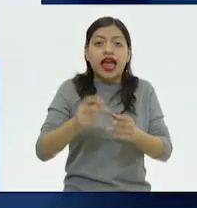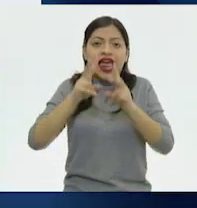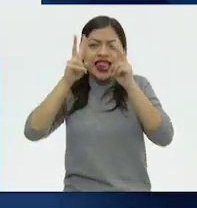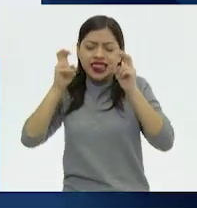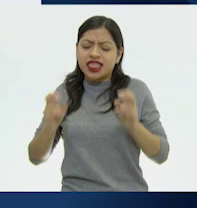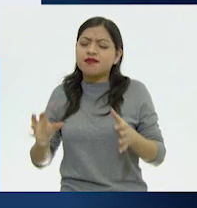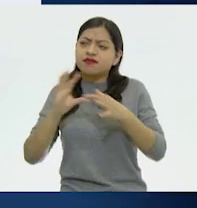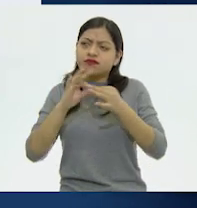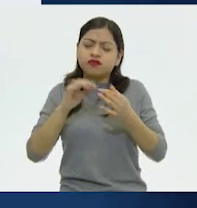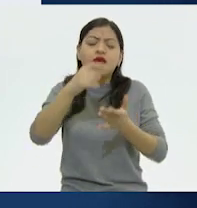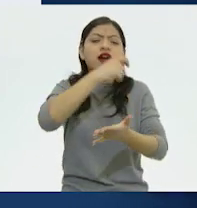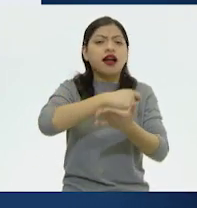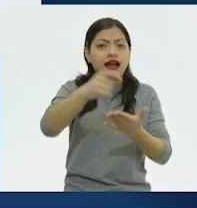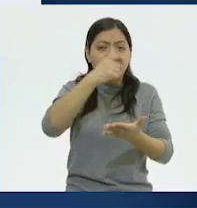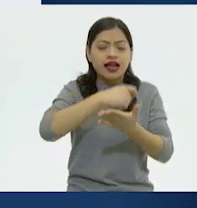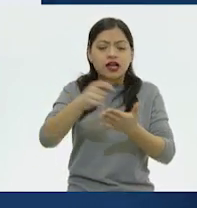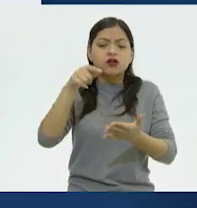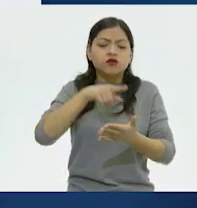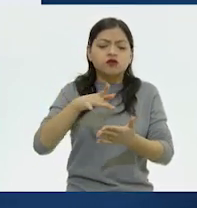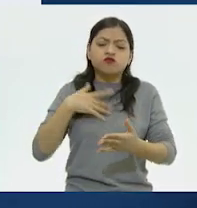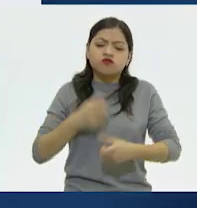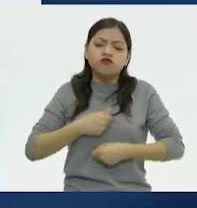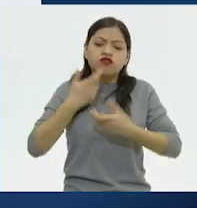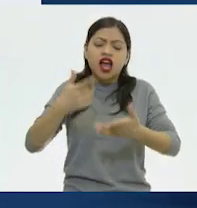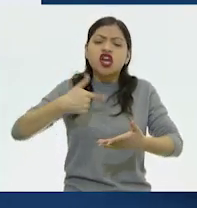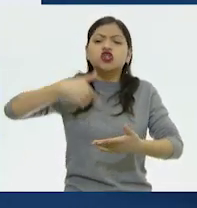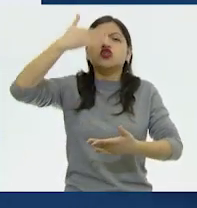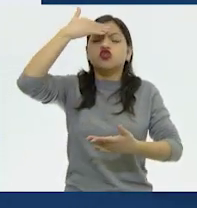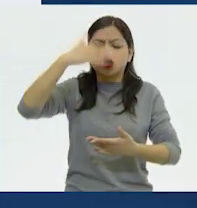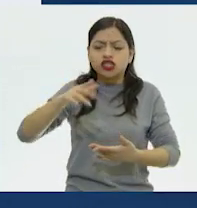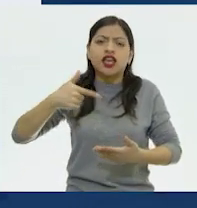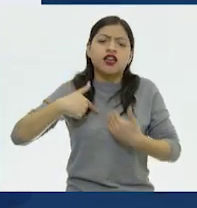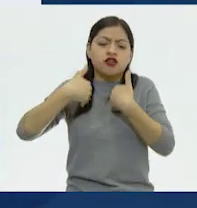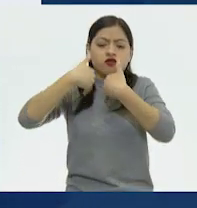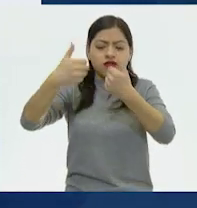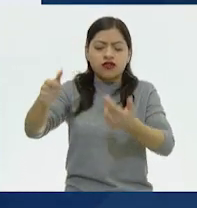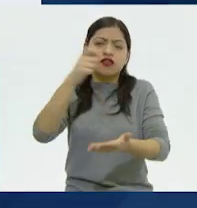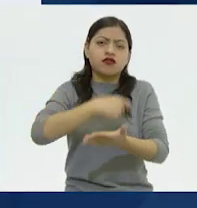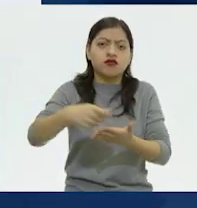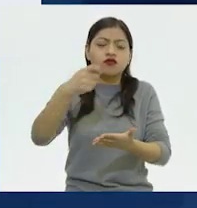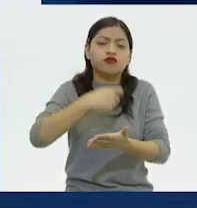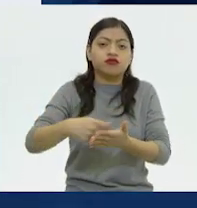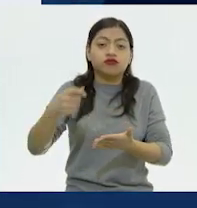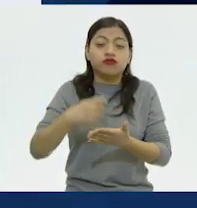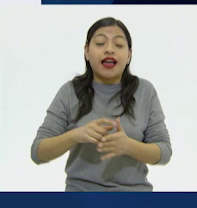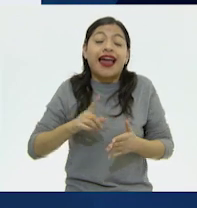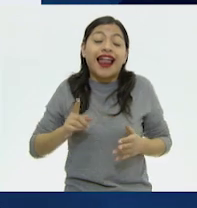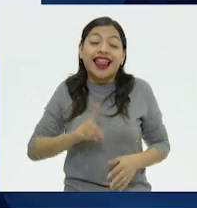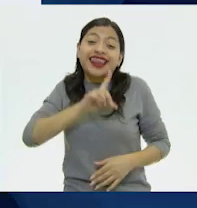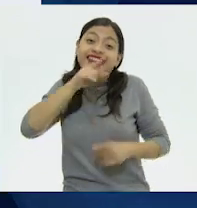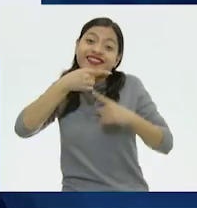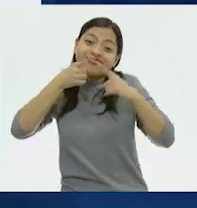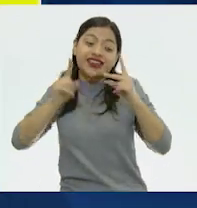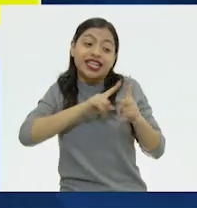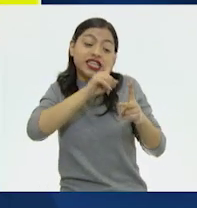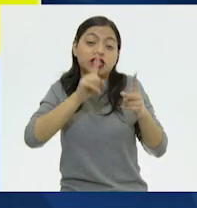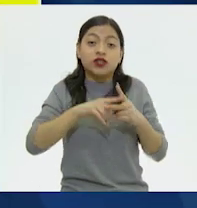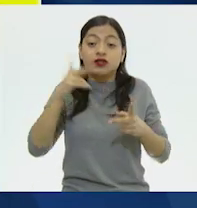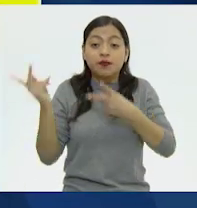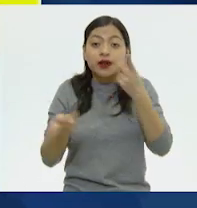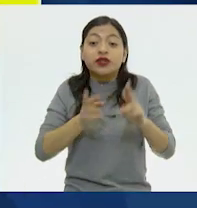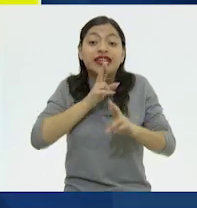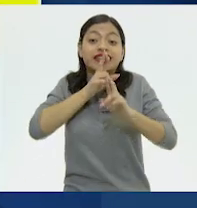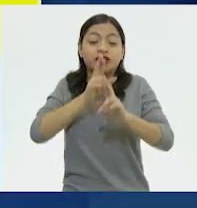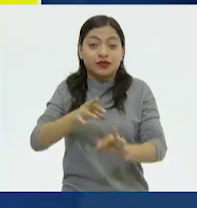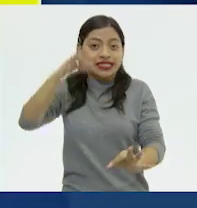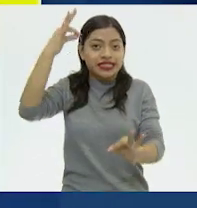tema particular y que expongas lo que sabes e interpretas de un tema. Mientras que las preguntas cerradas, debes